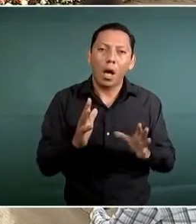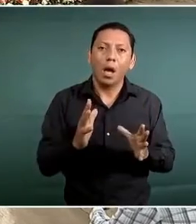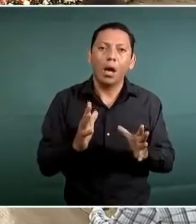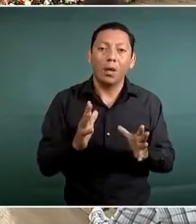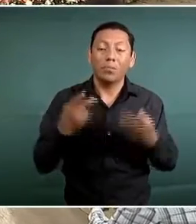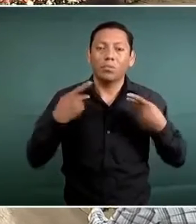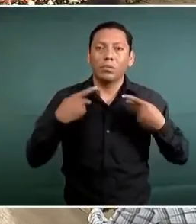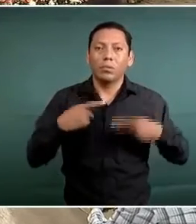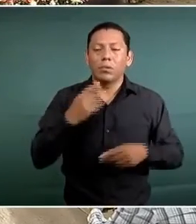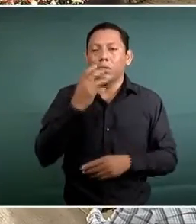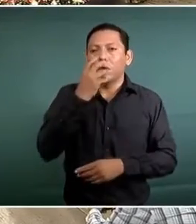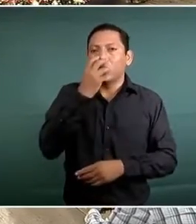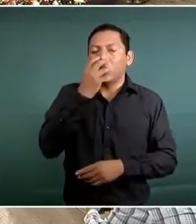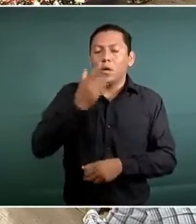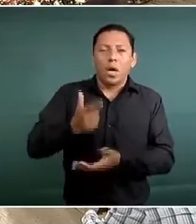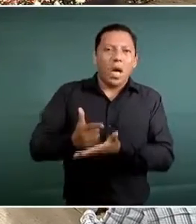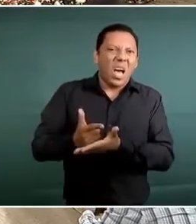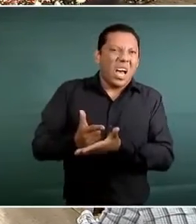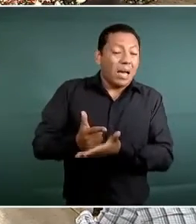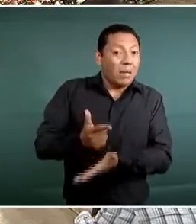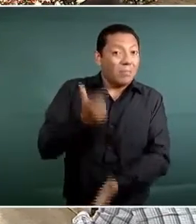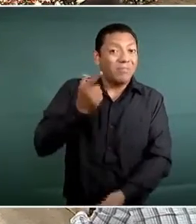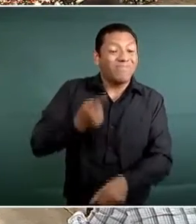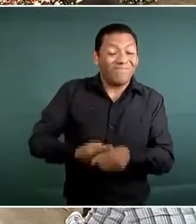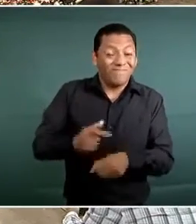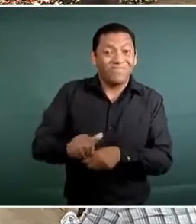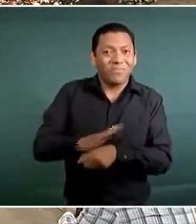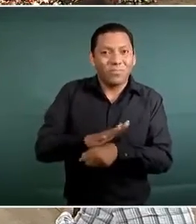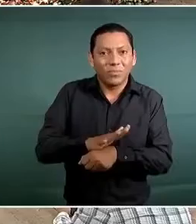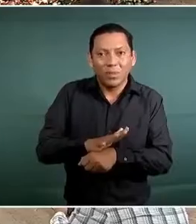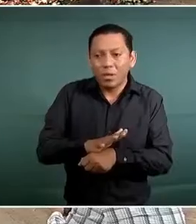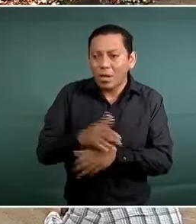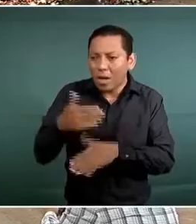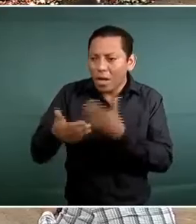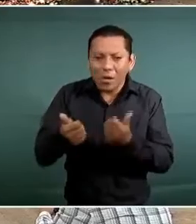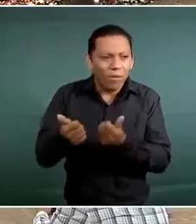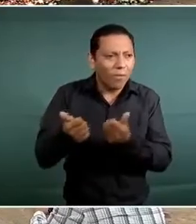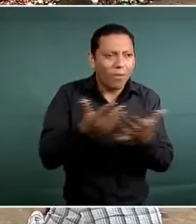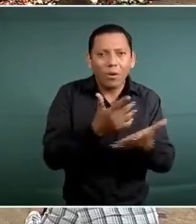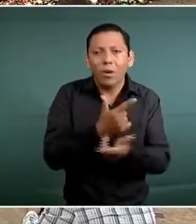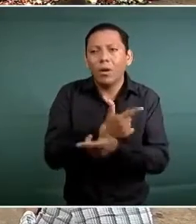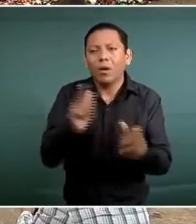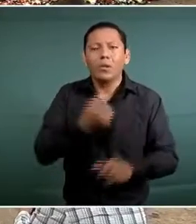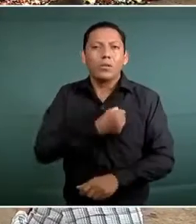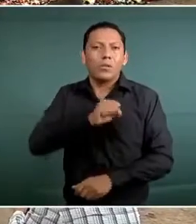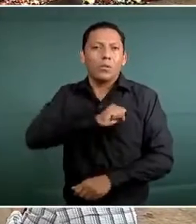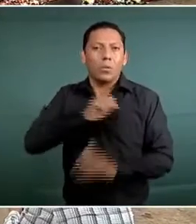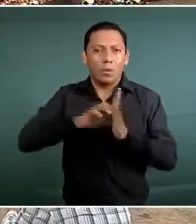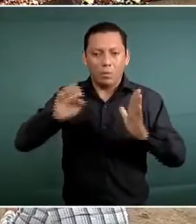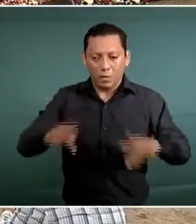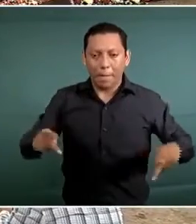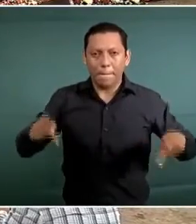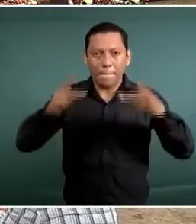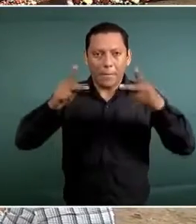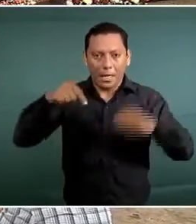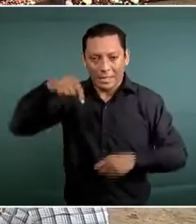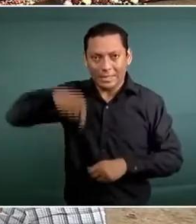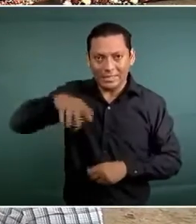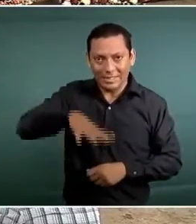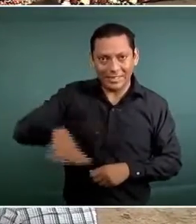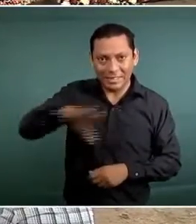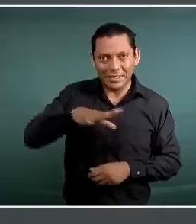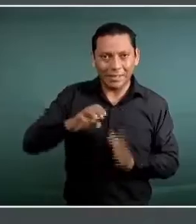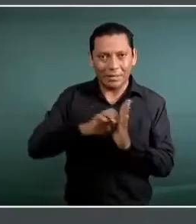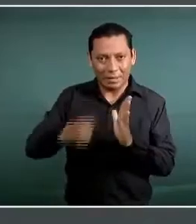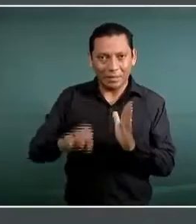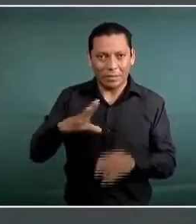que estaba entubada, que estaba muy grave, ha salido. Aquí en Palenque tenemos, por ejemplo,